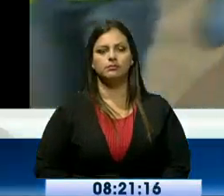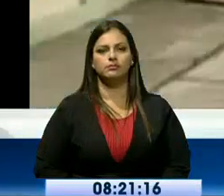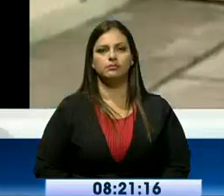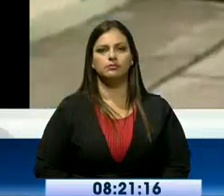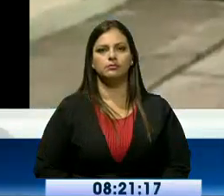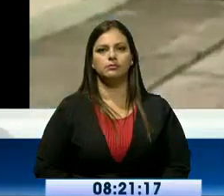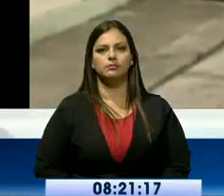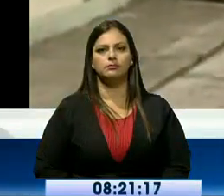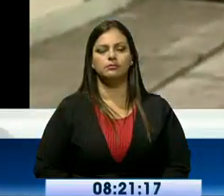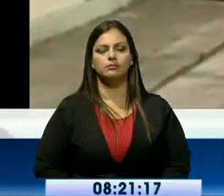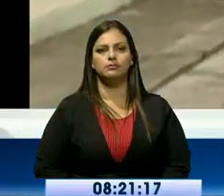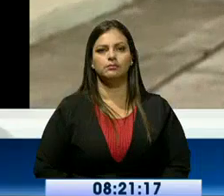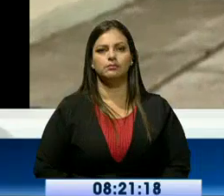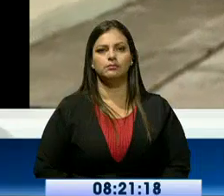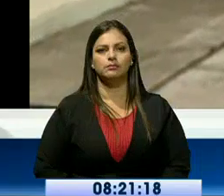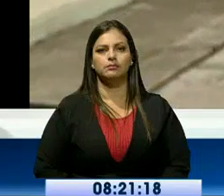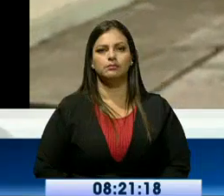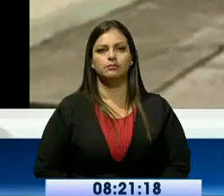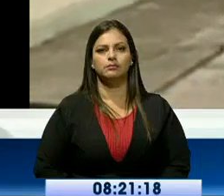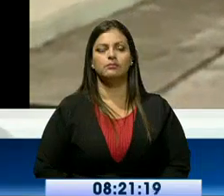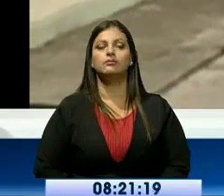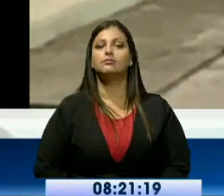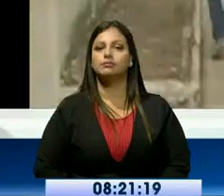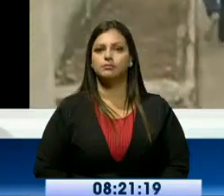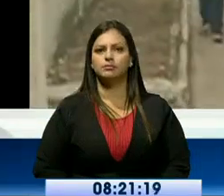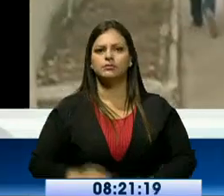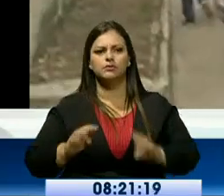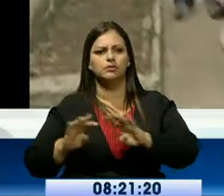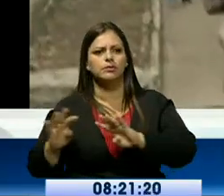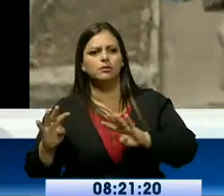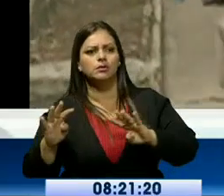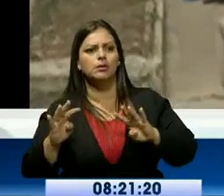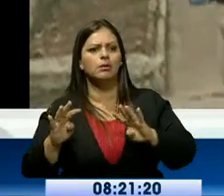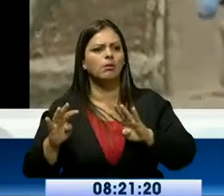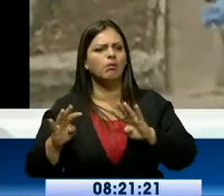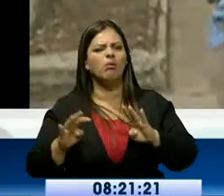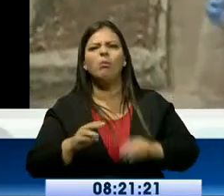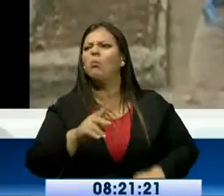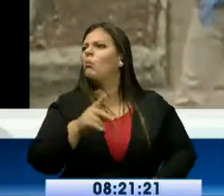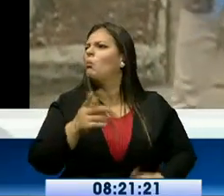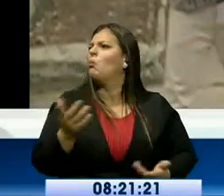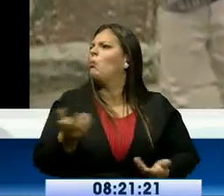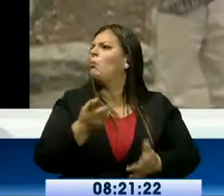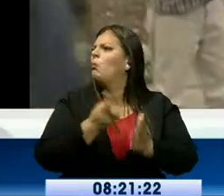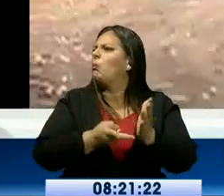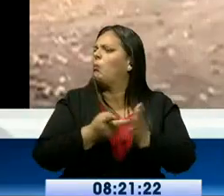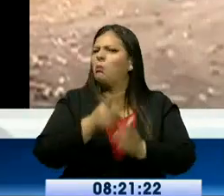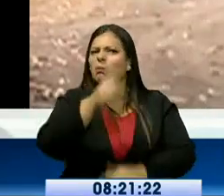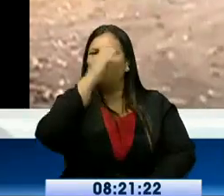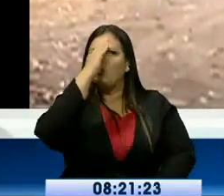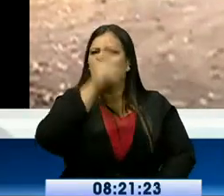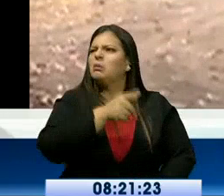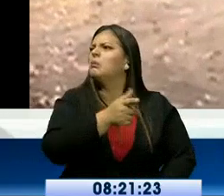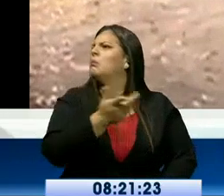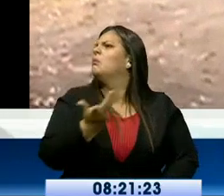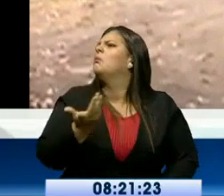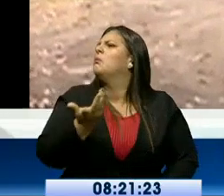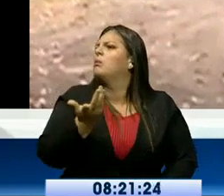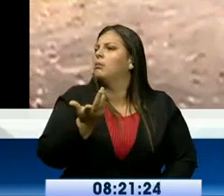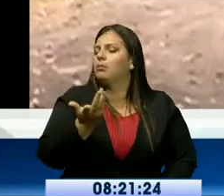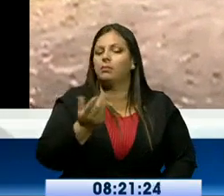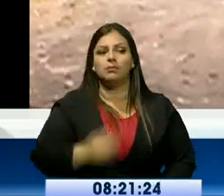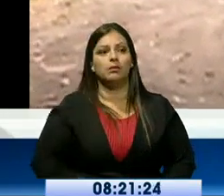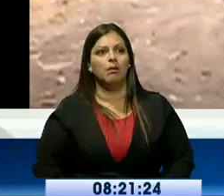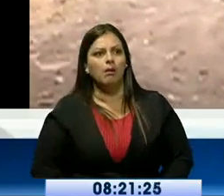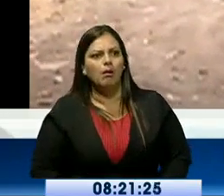Esto sorprendió a los moradores del cantón Durán cuando de pronto vieron elementos policiales ingresando al inmueble en donde se encontró